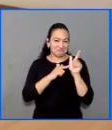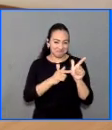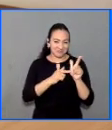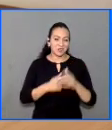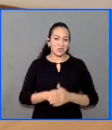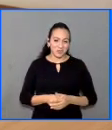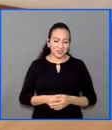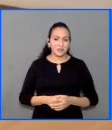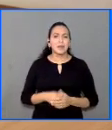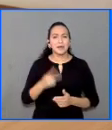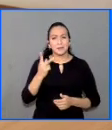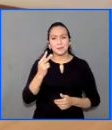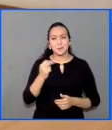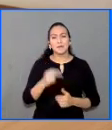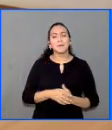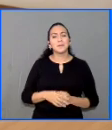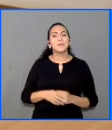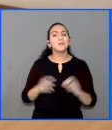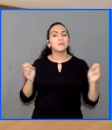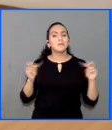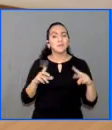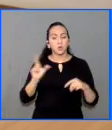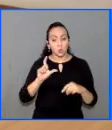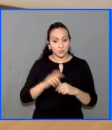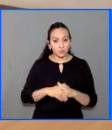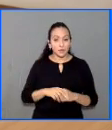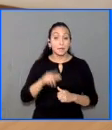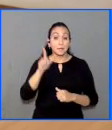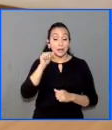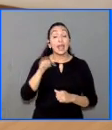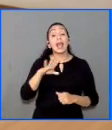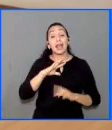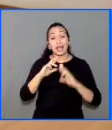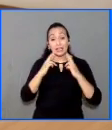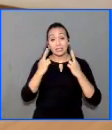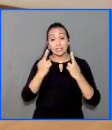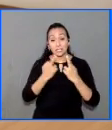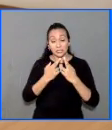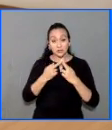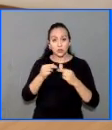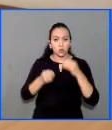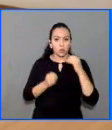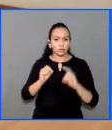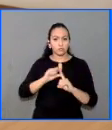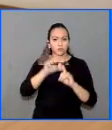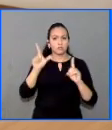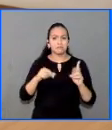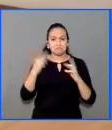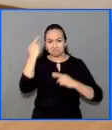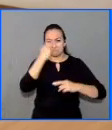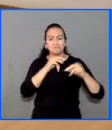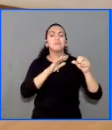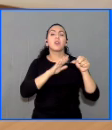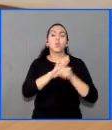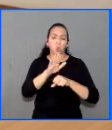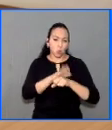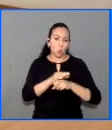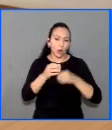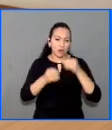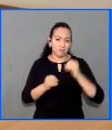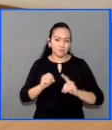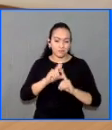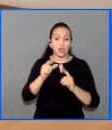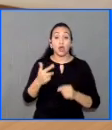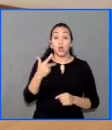y seguir la sesión del Pleno de la Corte precisamente este martes. En esta ocasión tiene previsto analizar y resolver 8 recursos de